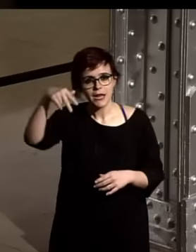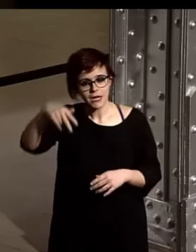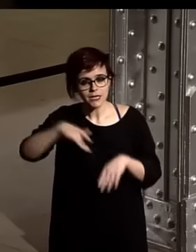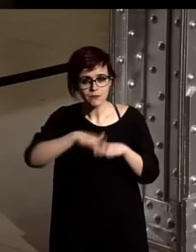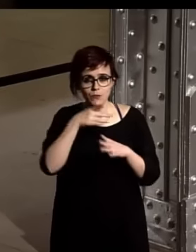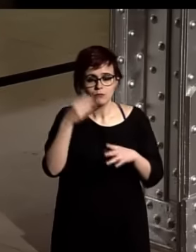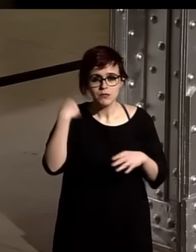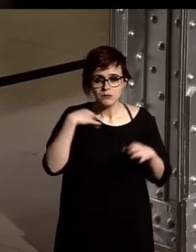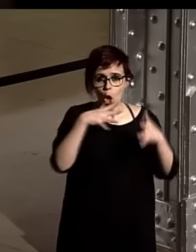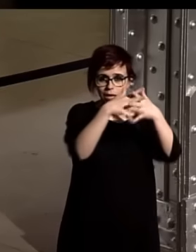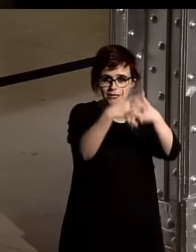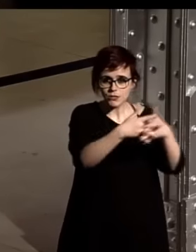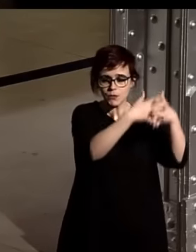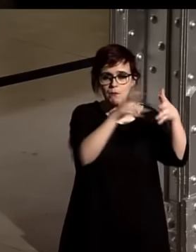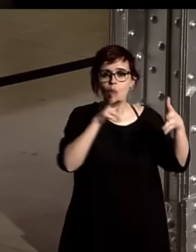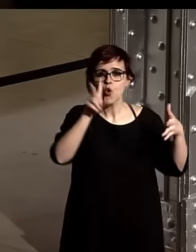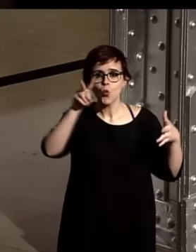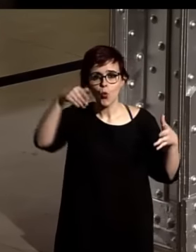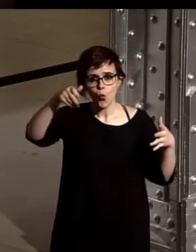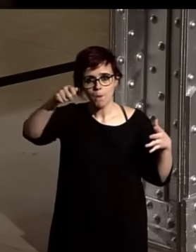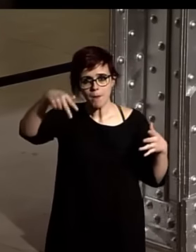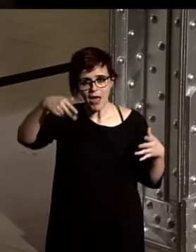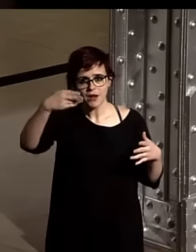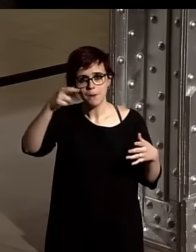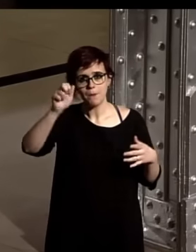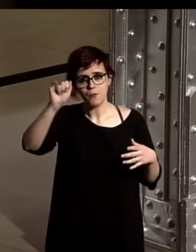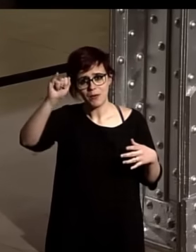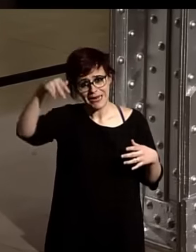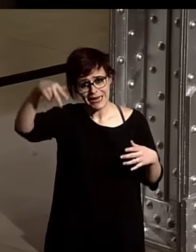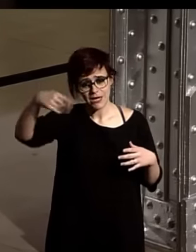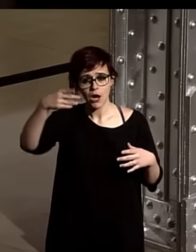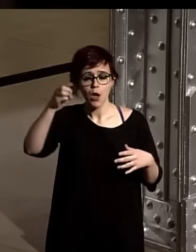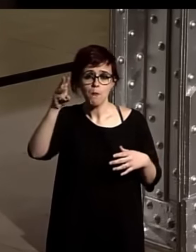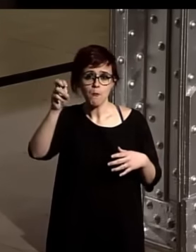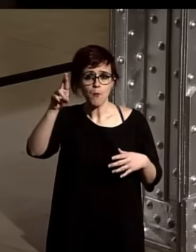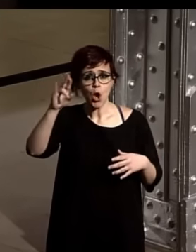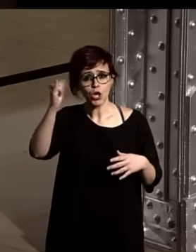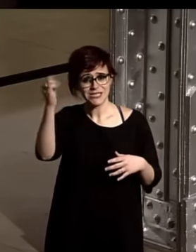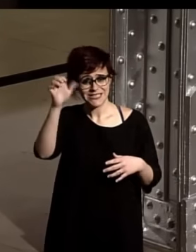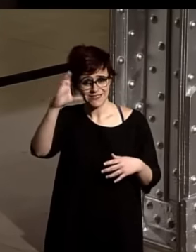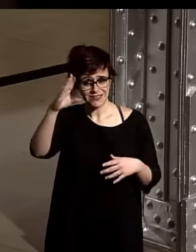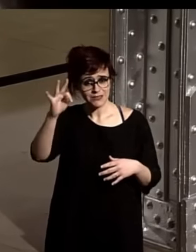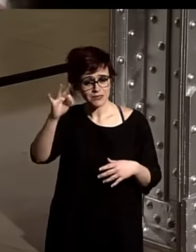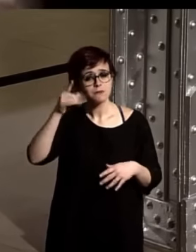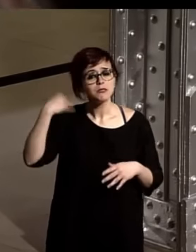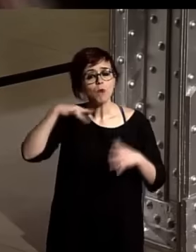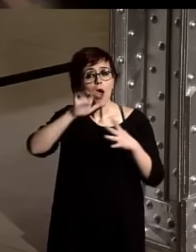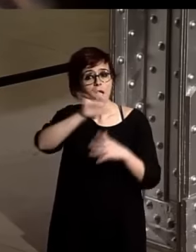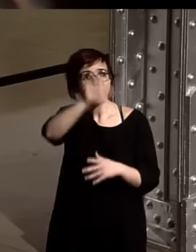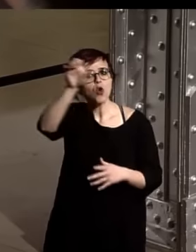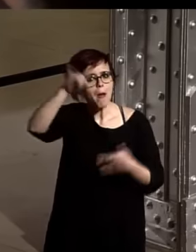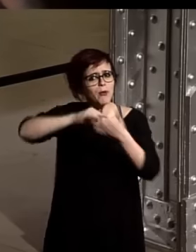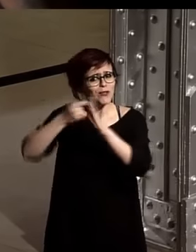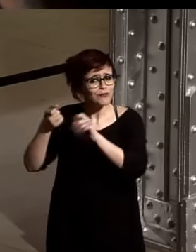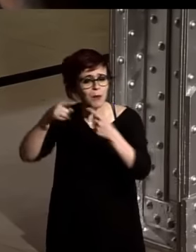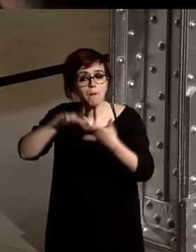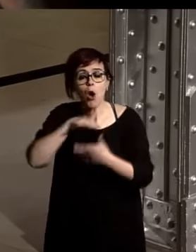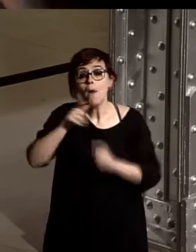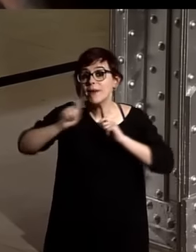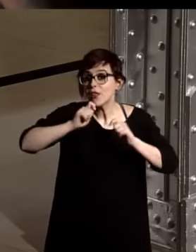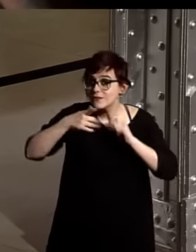estadounidense sino al human Brain project que es el europeo sí que eso no ha salido suficiente en los medios porque los periodistas no